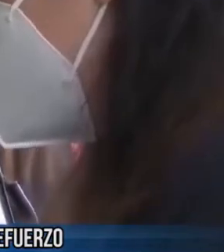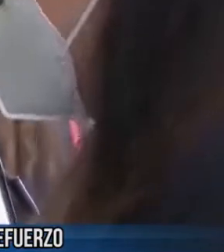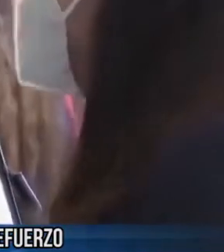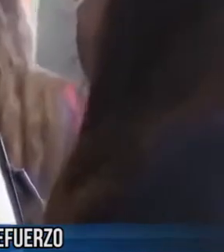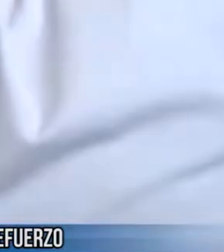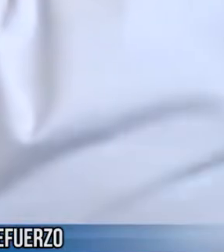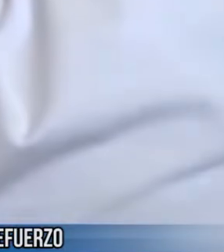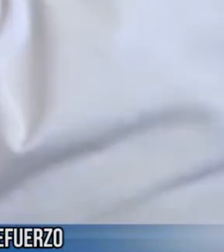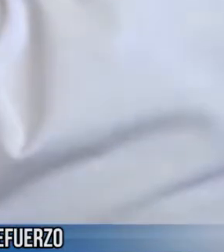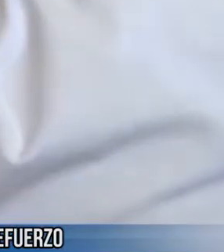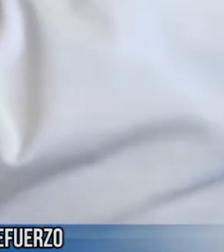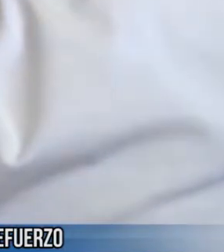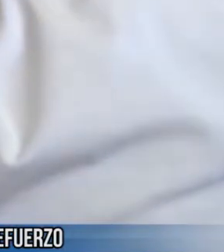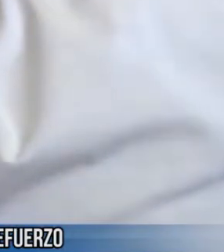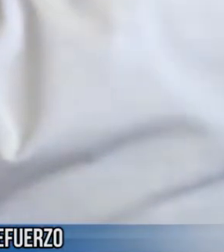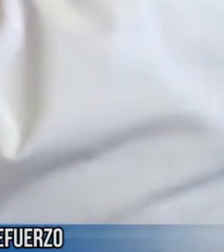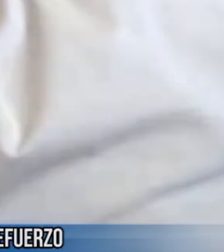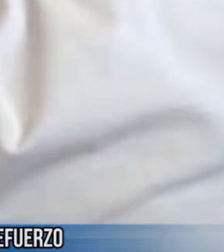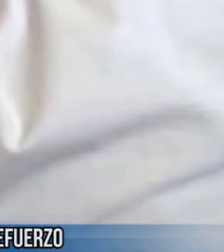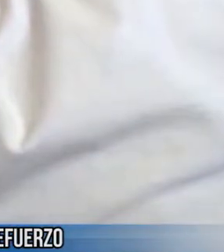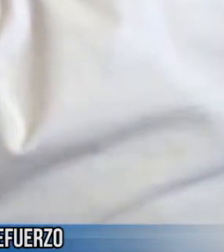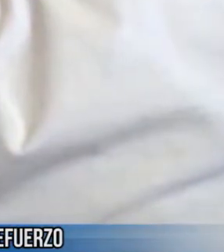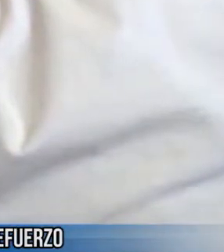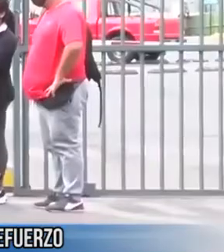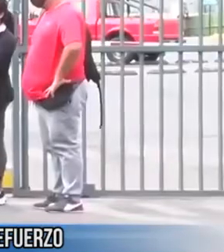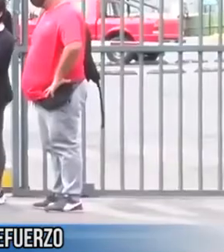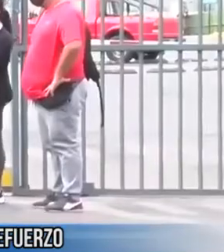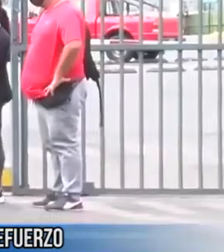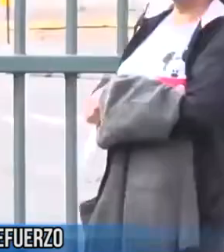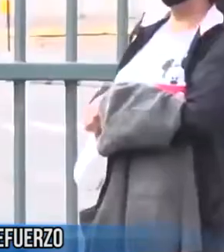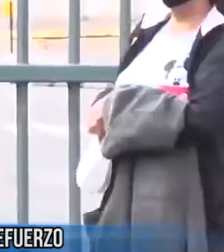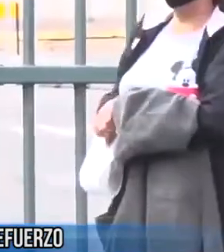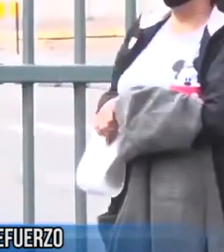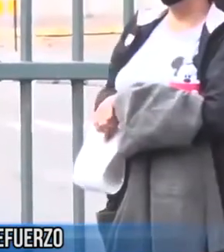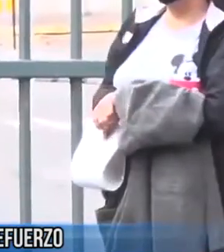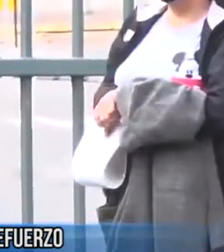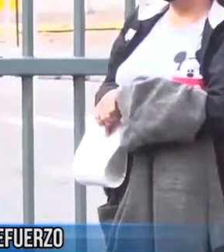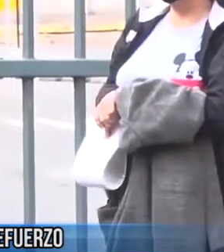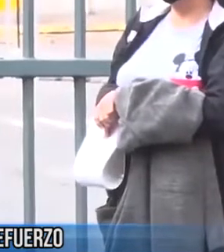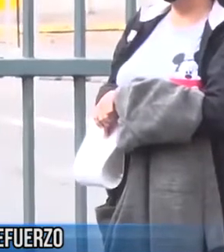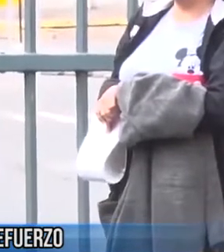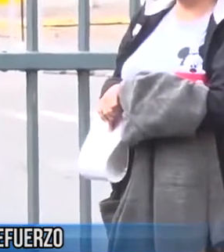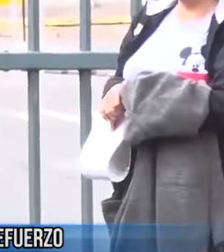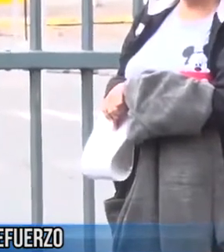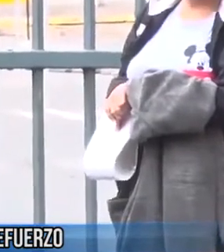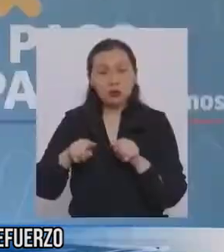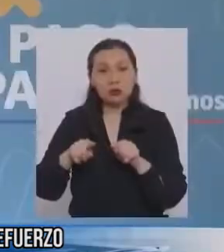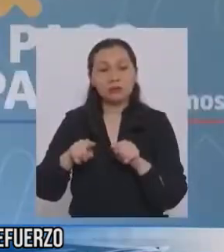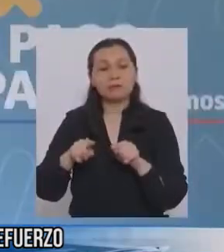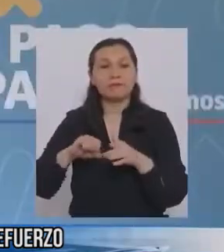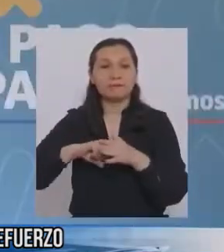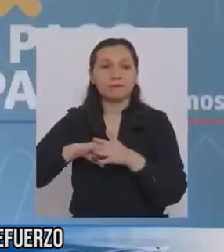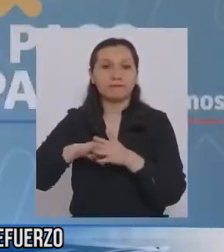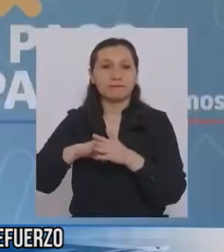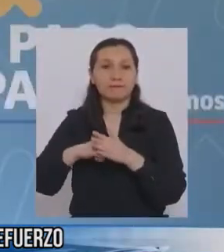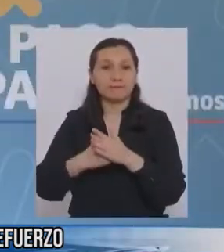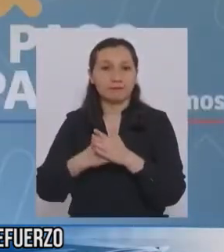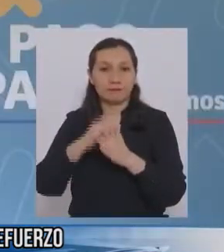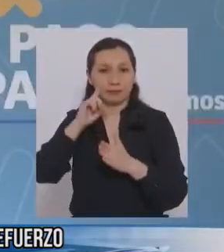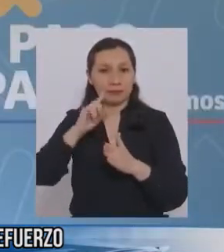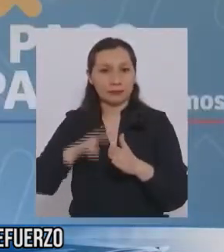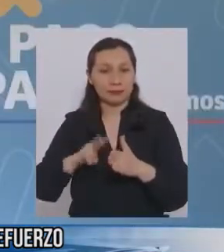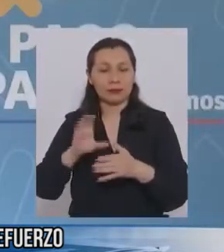627 mil 165 personas que estarían quedando sin